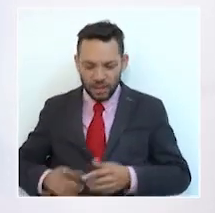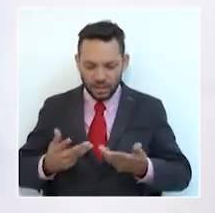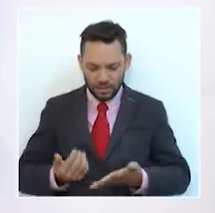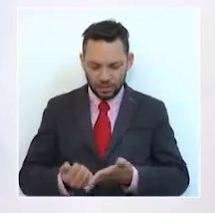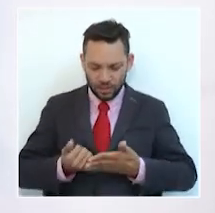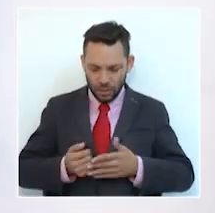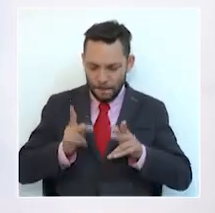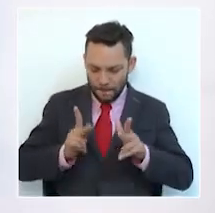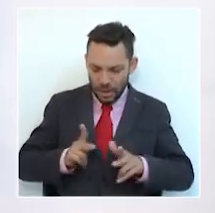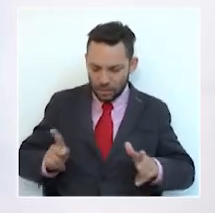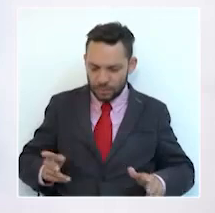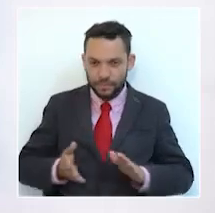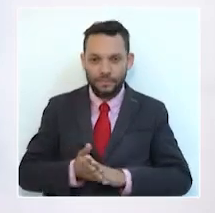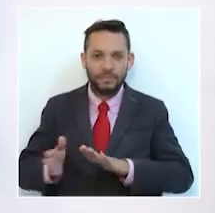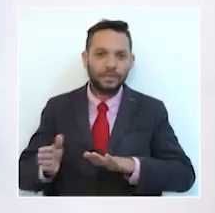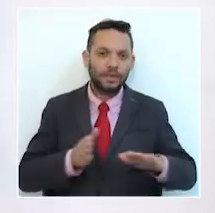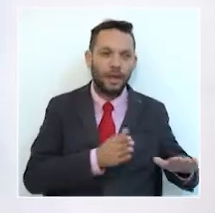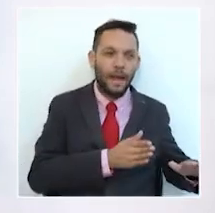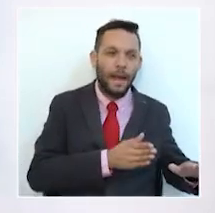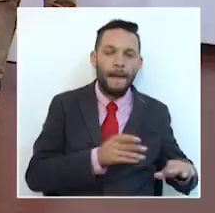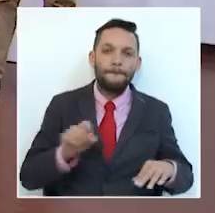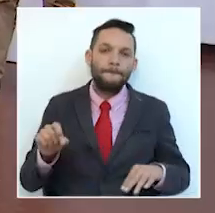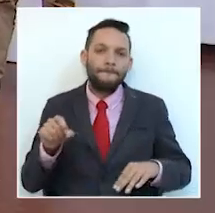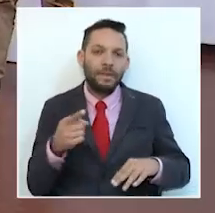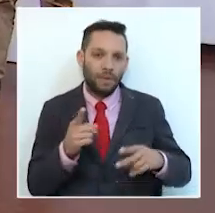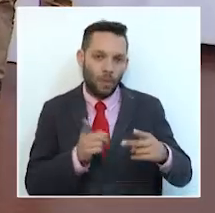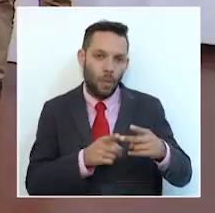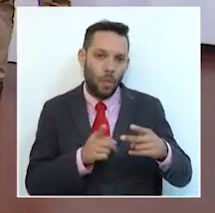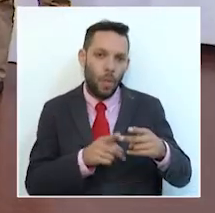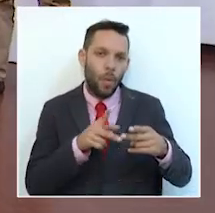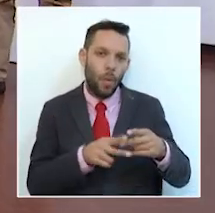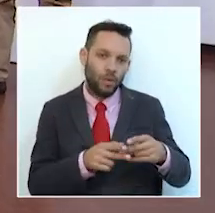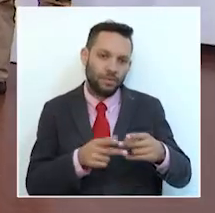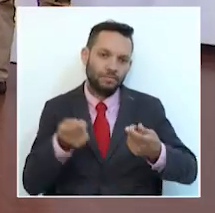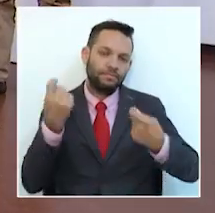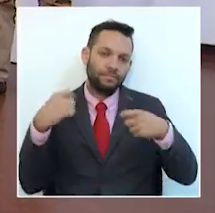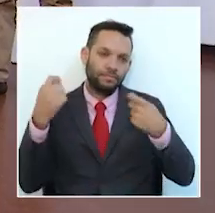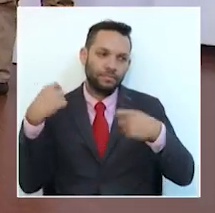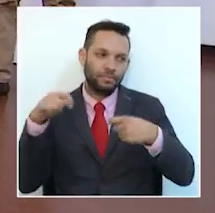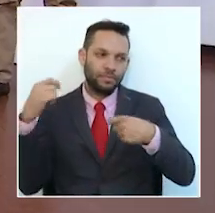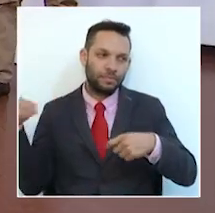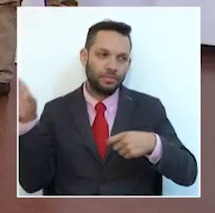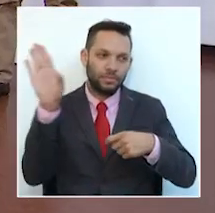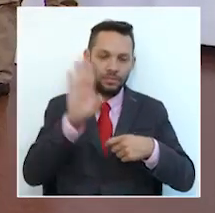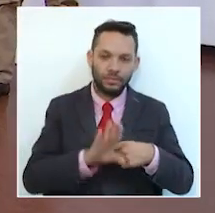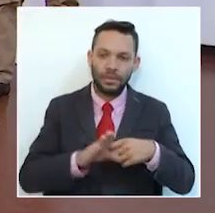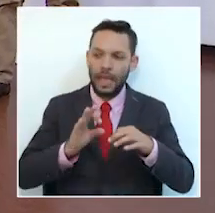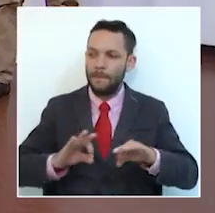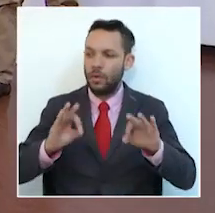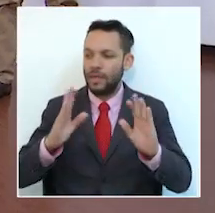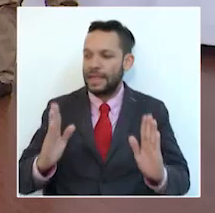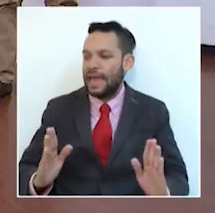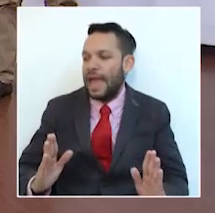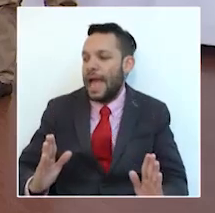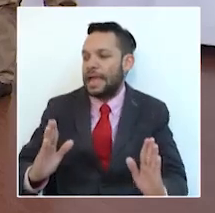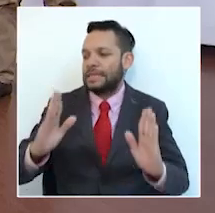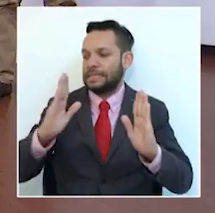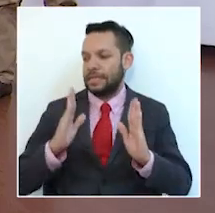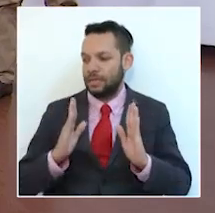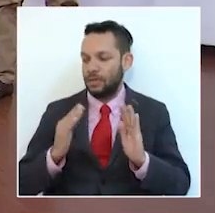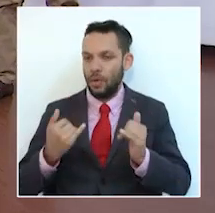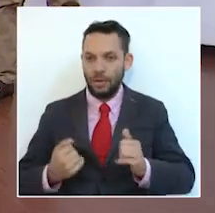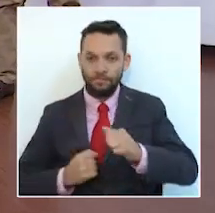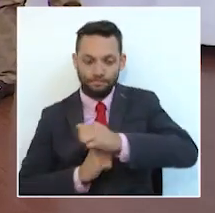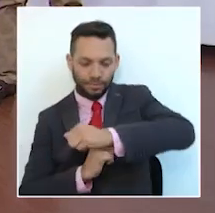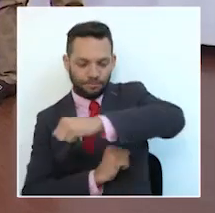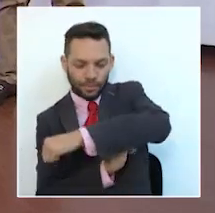los pelones termales vamos entonces primero a este corte comercial es este de todos ustedes muy atentos porque esta explicación es lo que nos va a poder